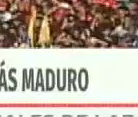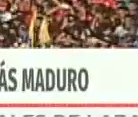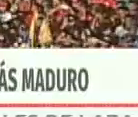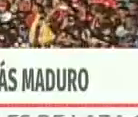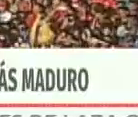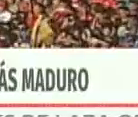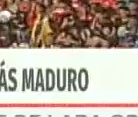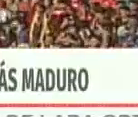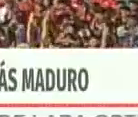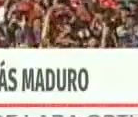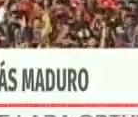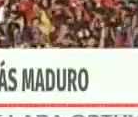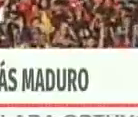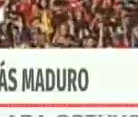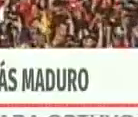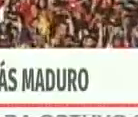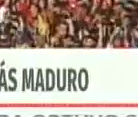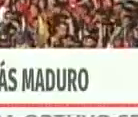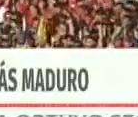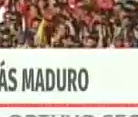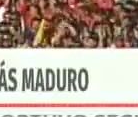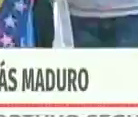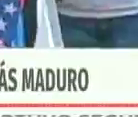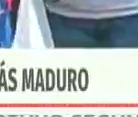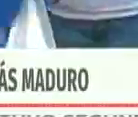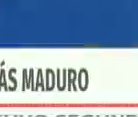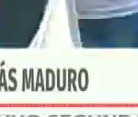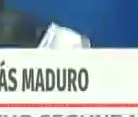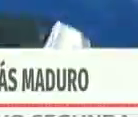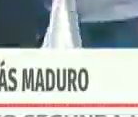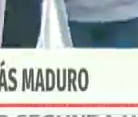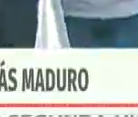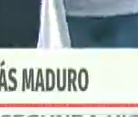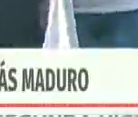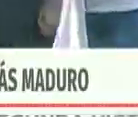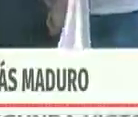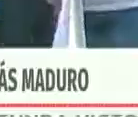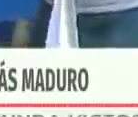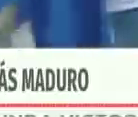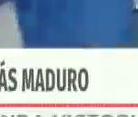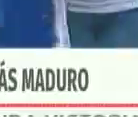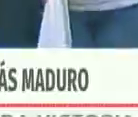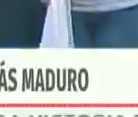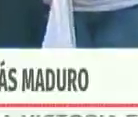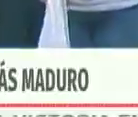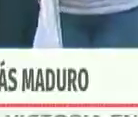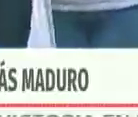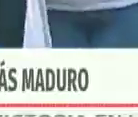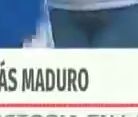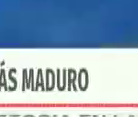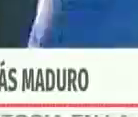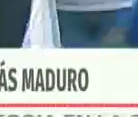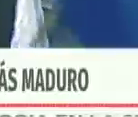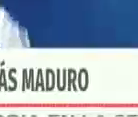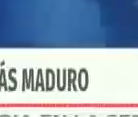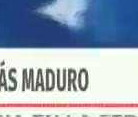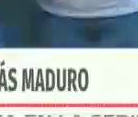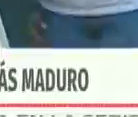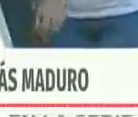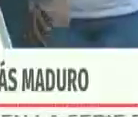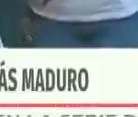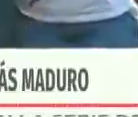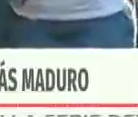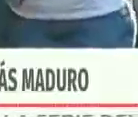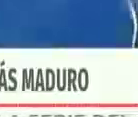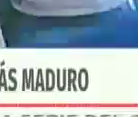que viva la patria que georgia que viva chávez que viva